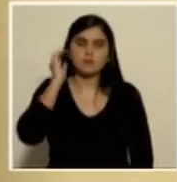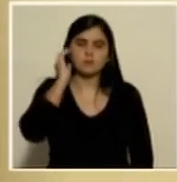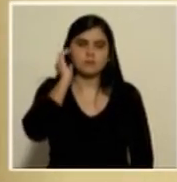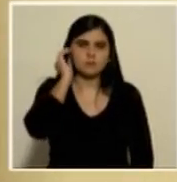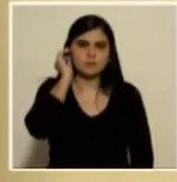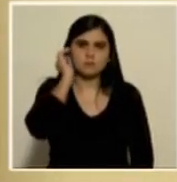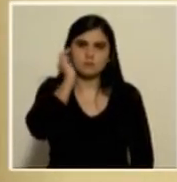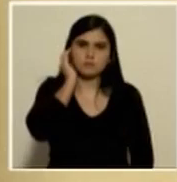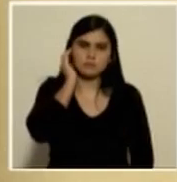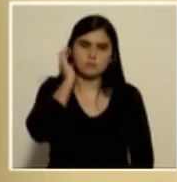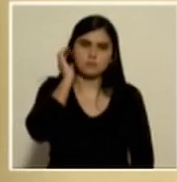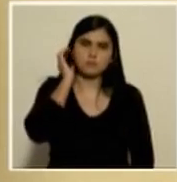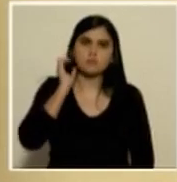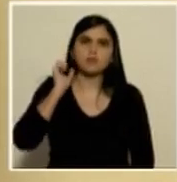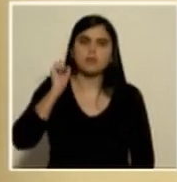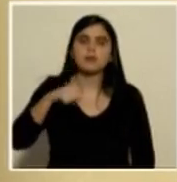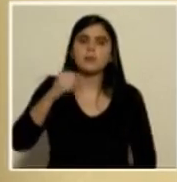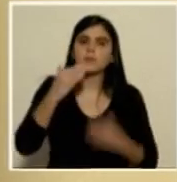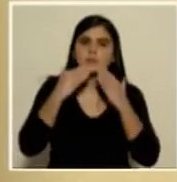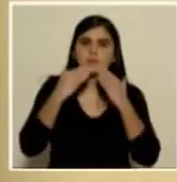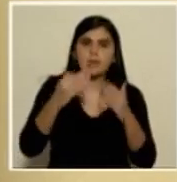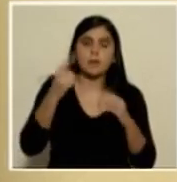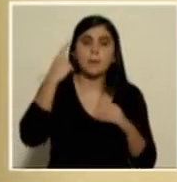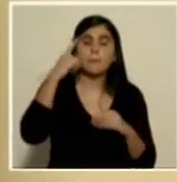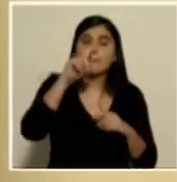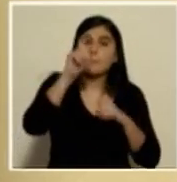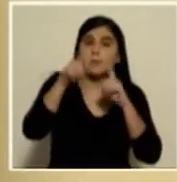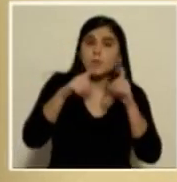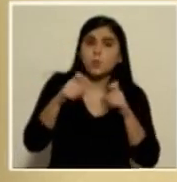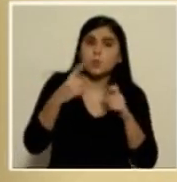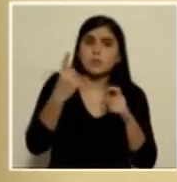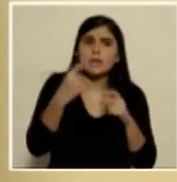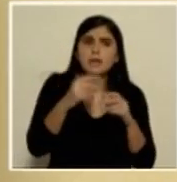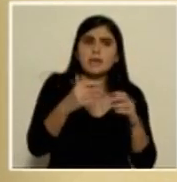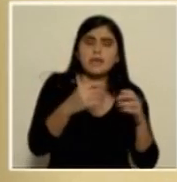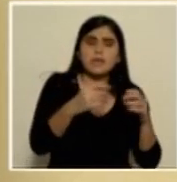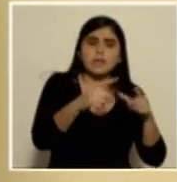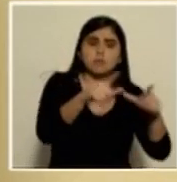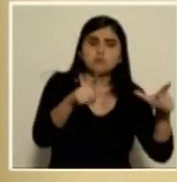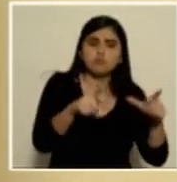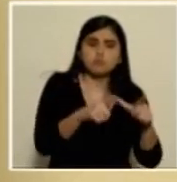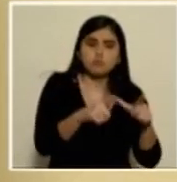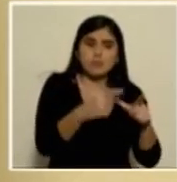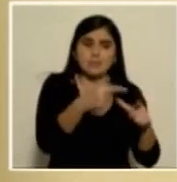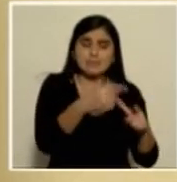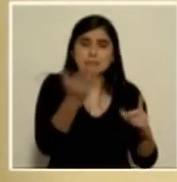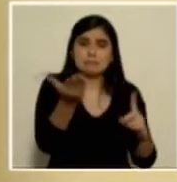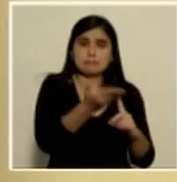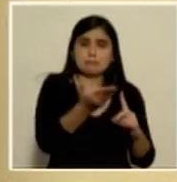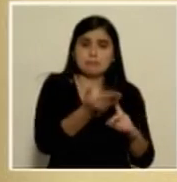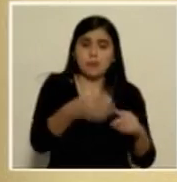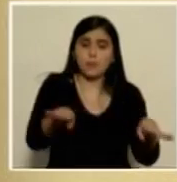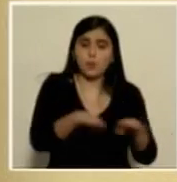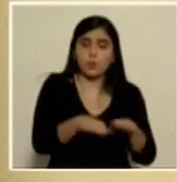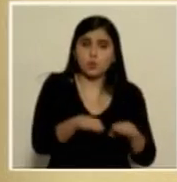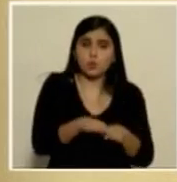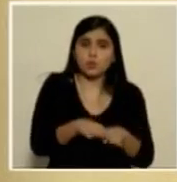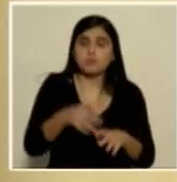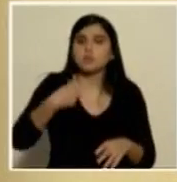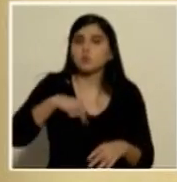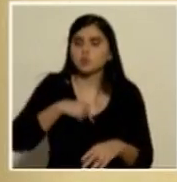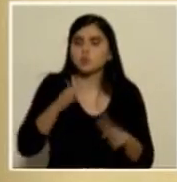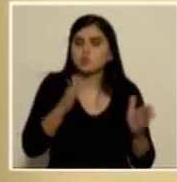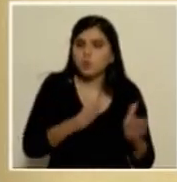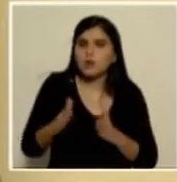sobre un ingreso adicional para los sectores que sean afectados por los cierres, estamos trabajando en estructurar medidas para apoyar a